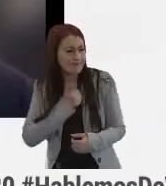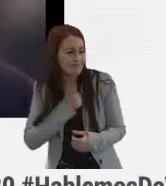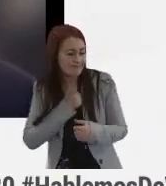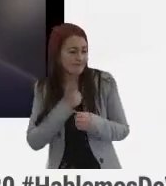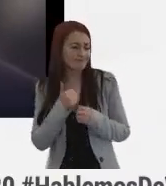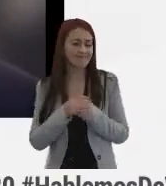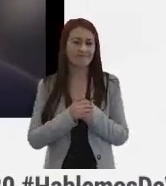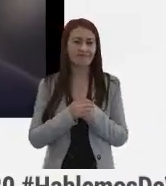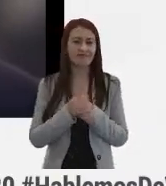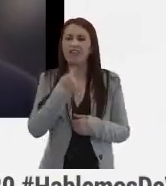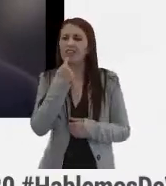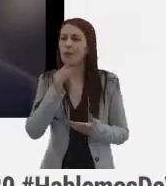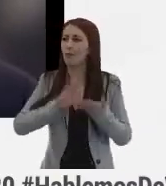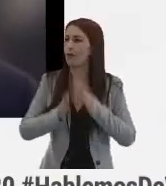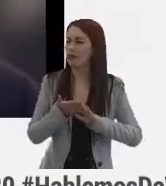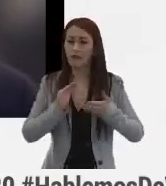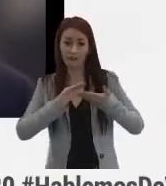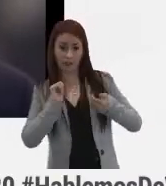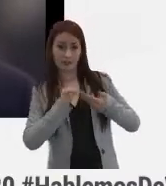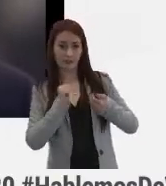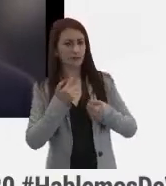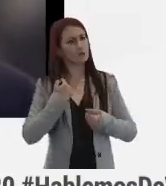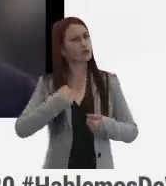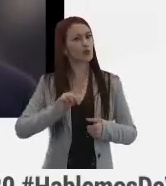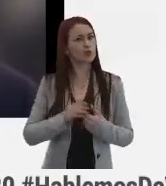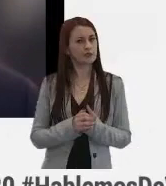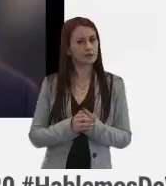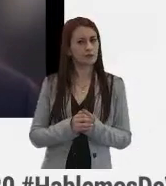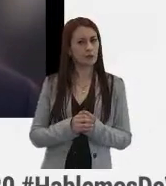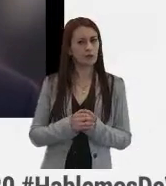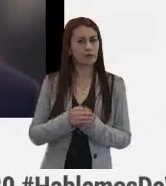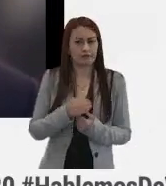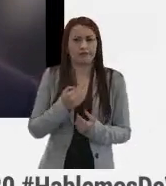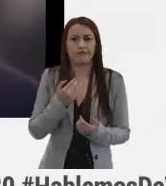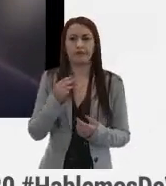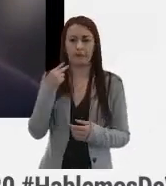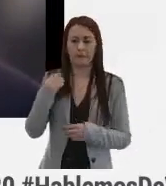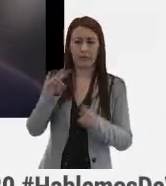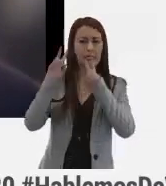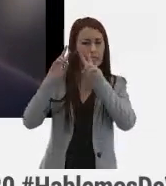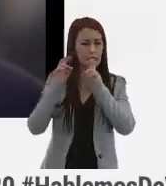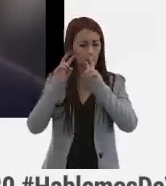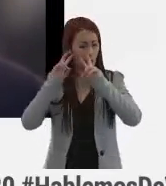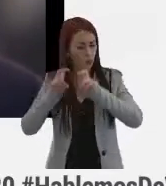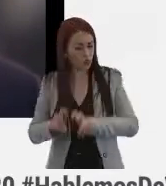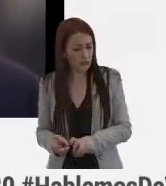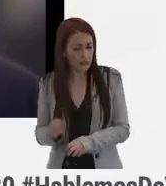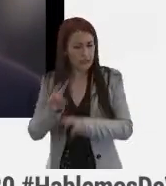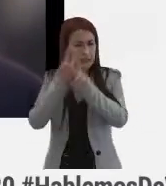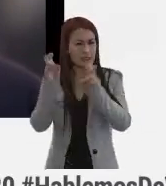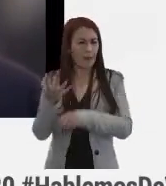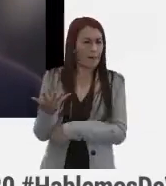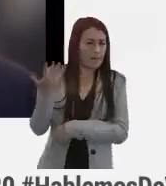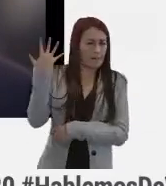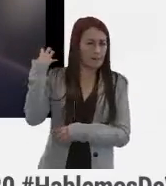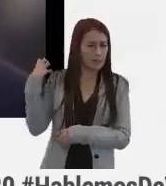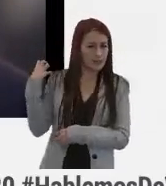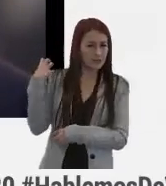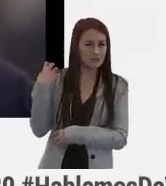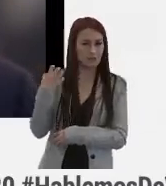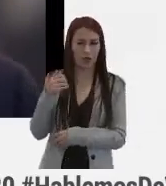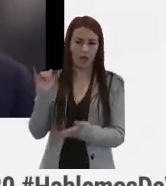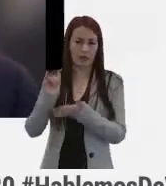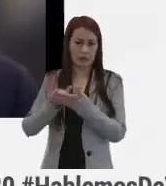era fácil? ¿Quién dijo que mirar al pasado hacia hechos atroces no causa dolor? Igual ocurre